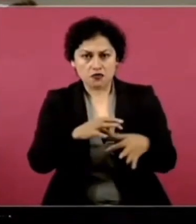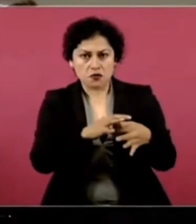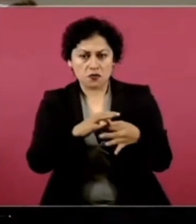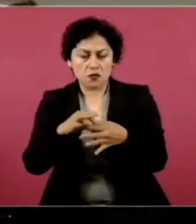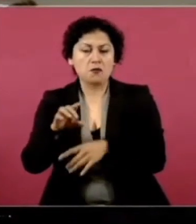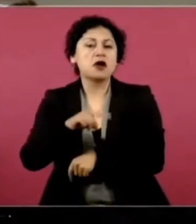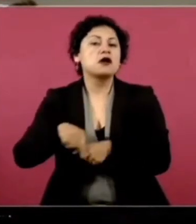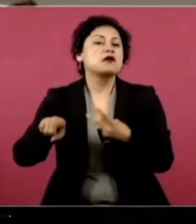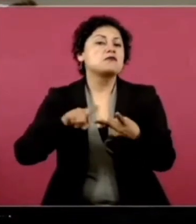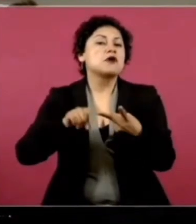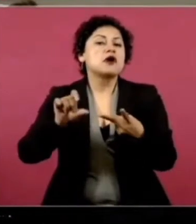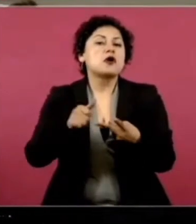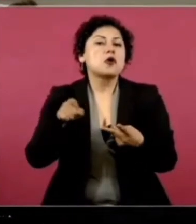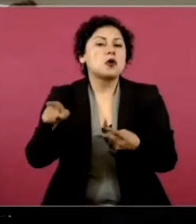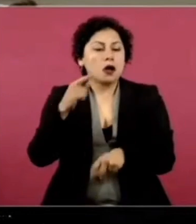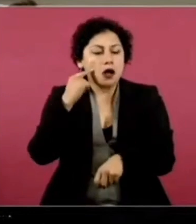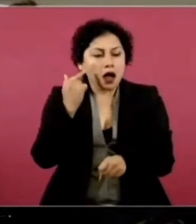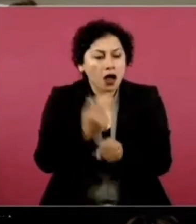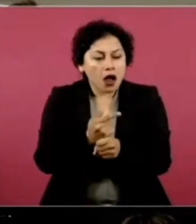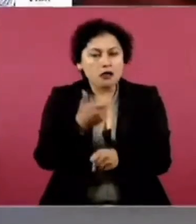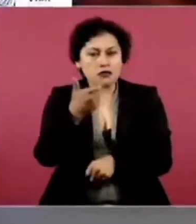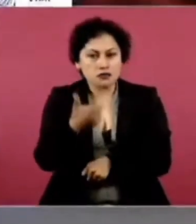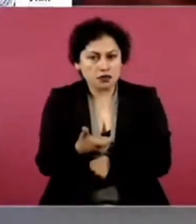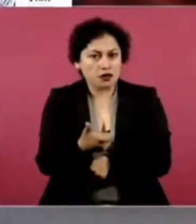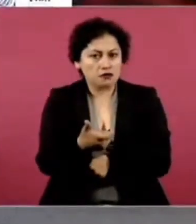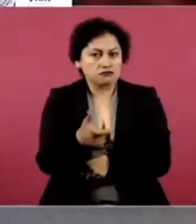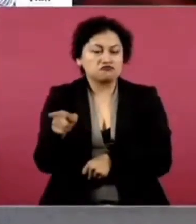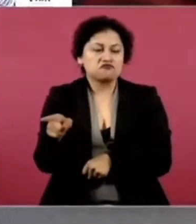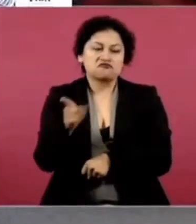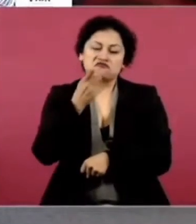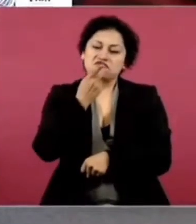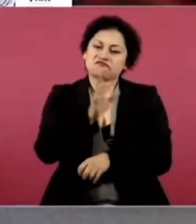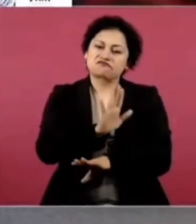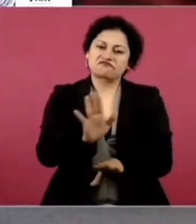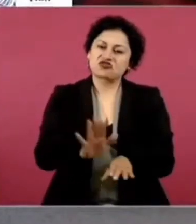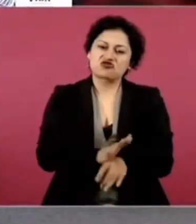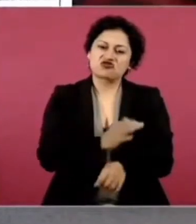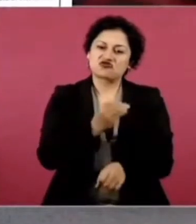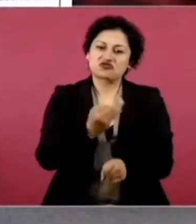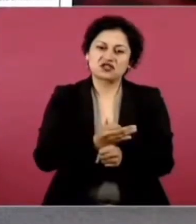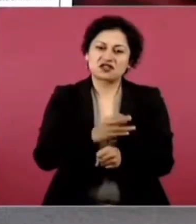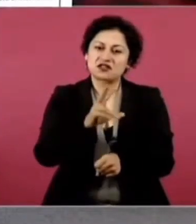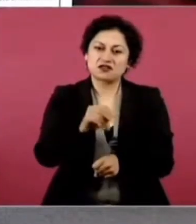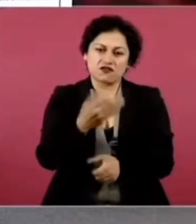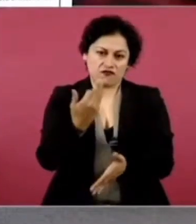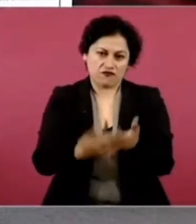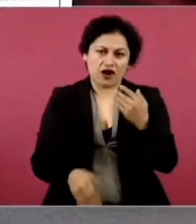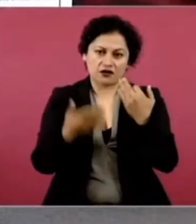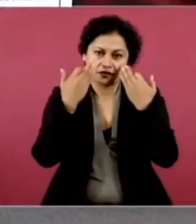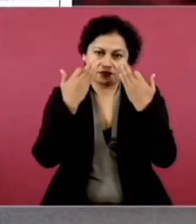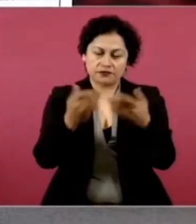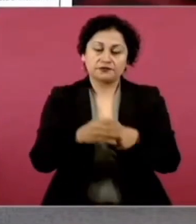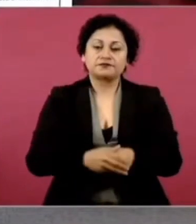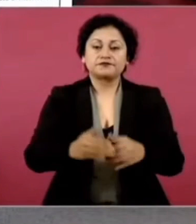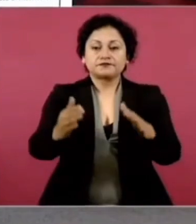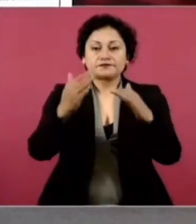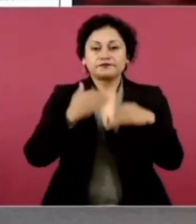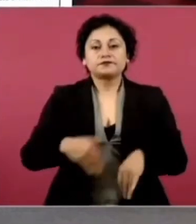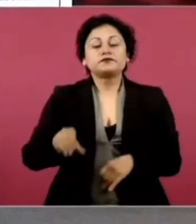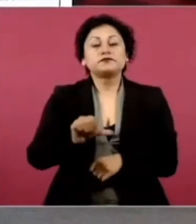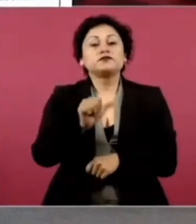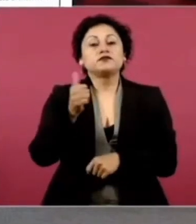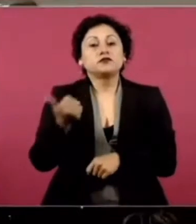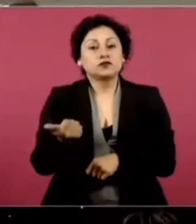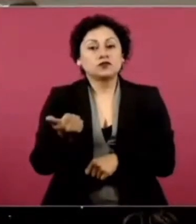sí existe aseguramiento de dinero, señala que esto no es suficiente. Adelante. Bueno, tenemos ahora el